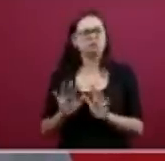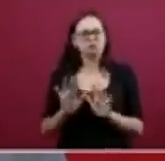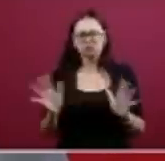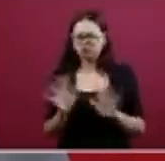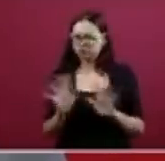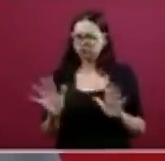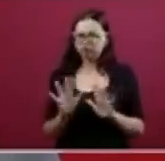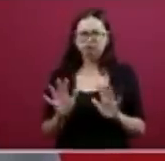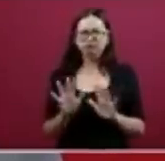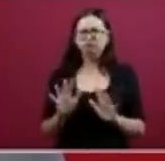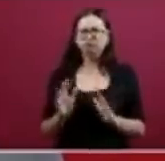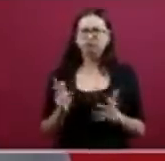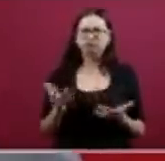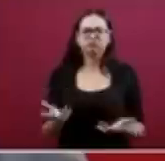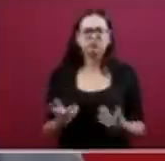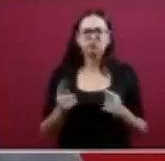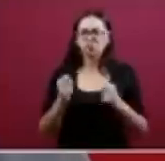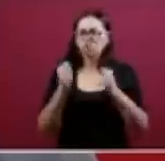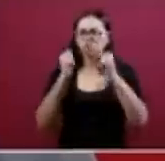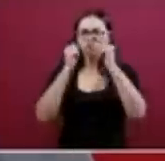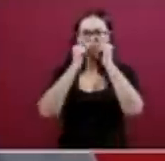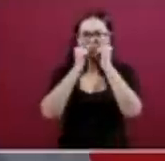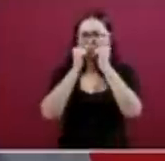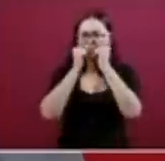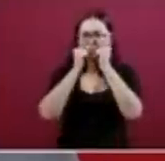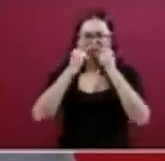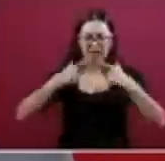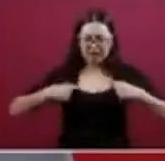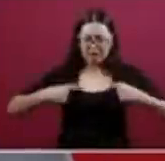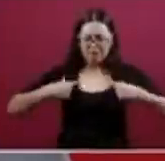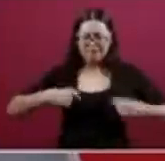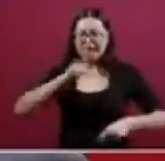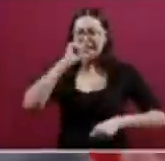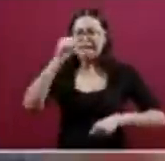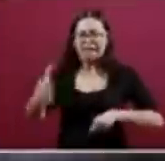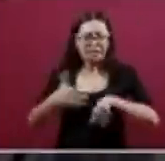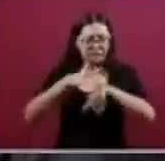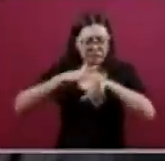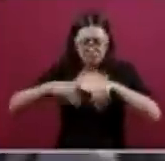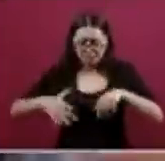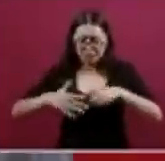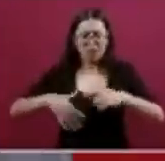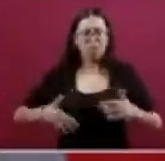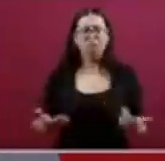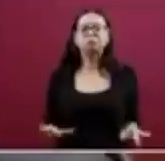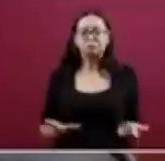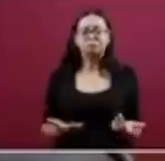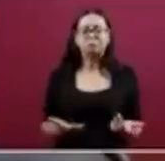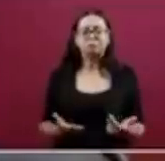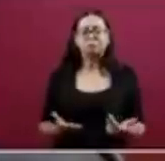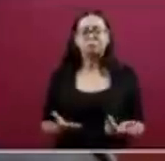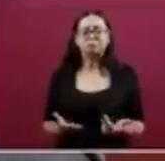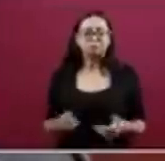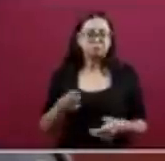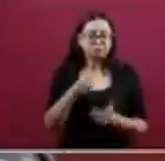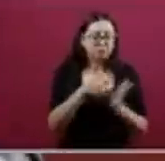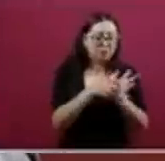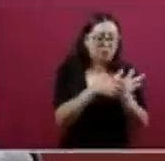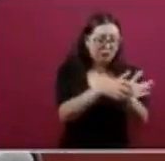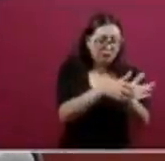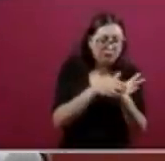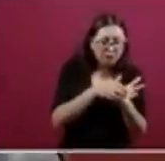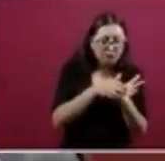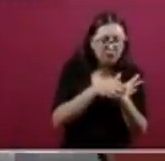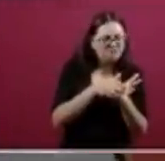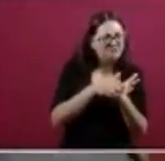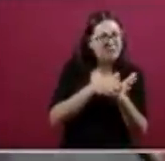Ya lo he dicho, aunque nos quedemos sin camisa, aunque pasemos de la austeridad